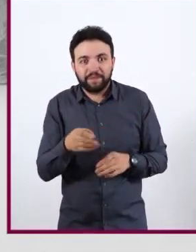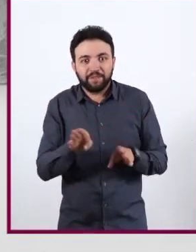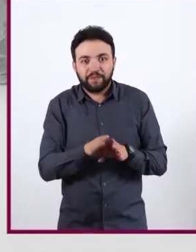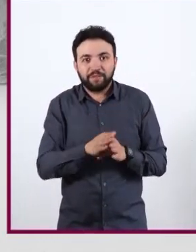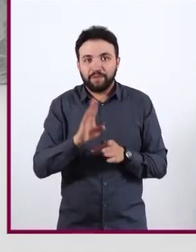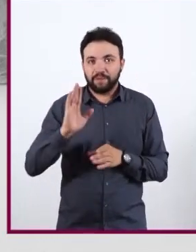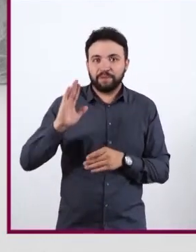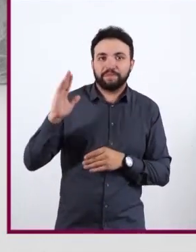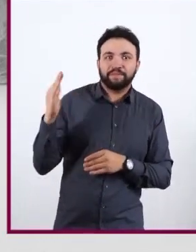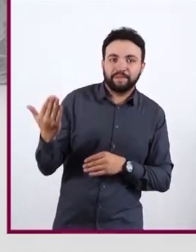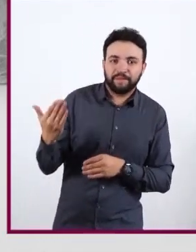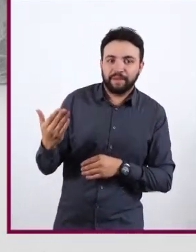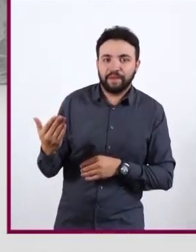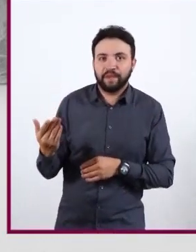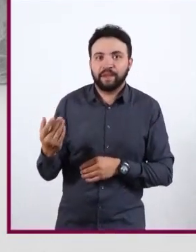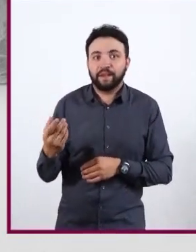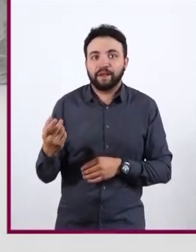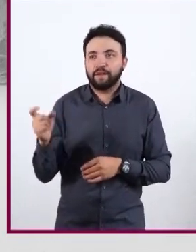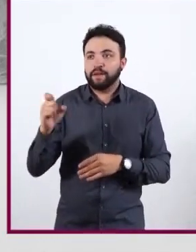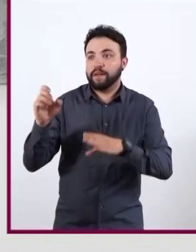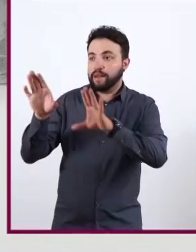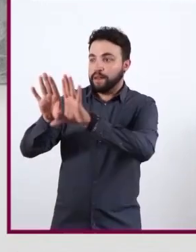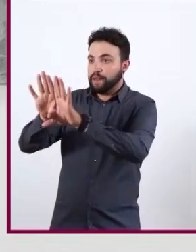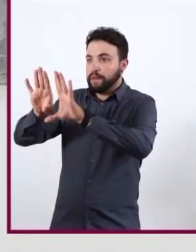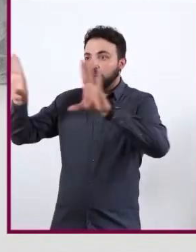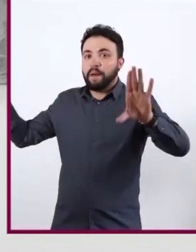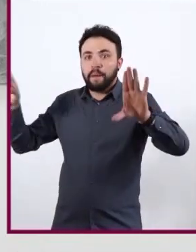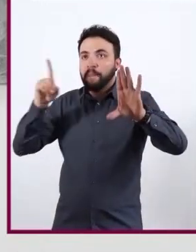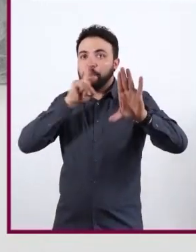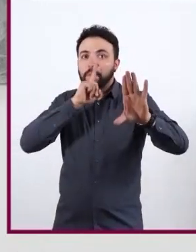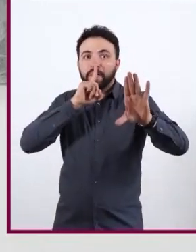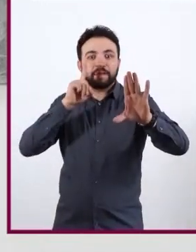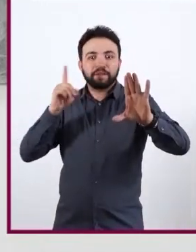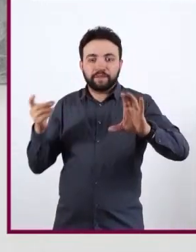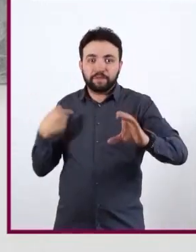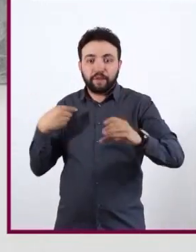es decir, traer de un plano hacia lo